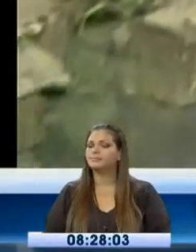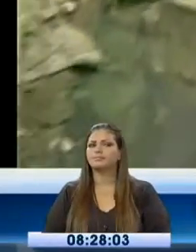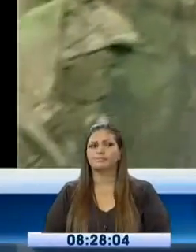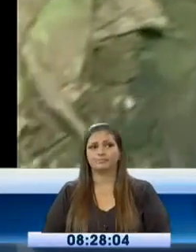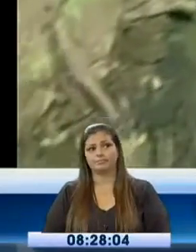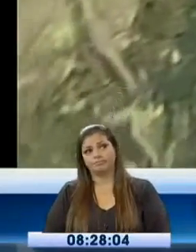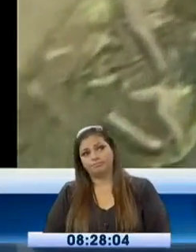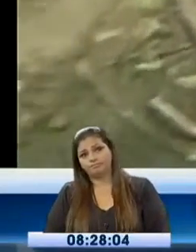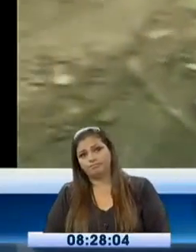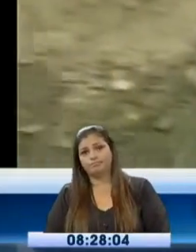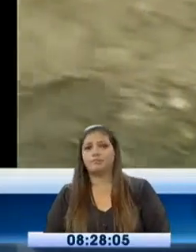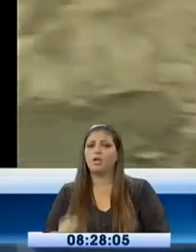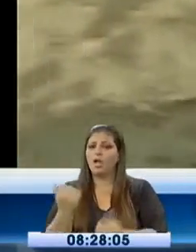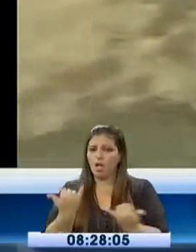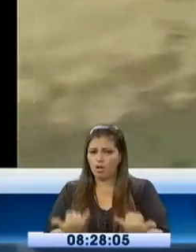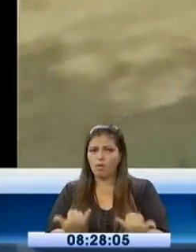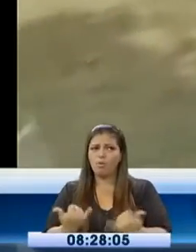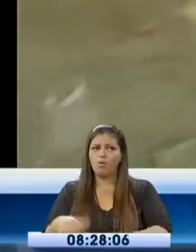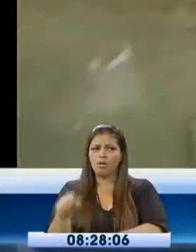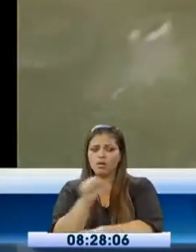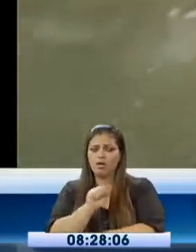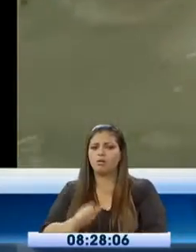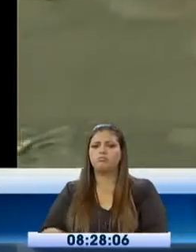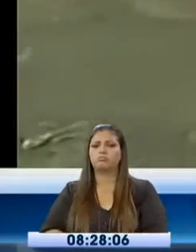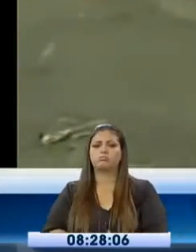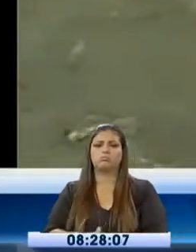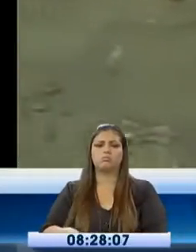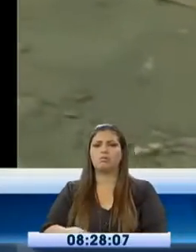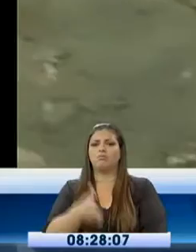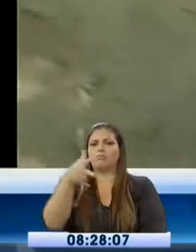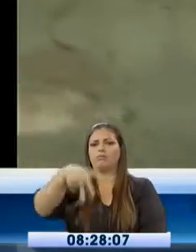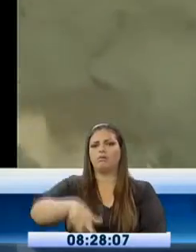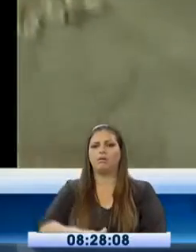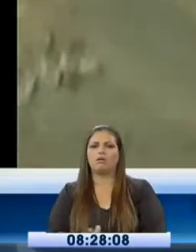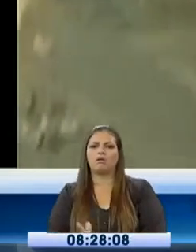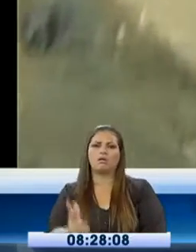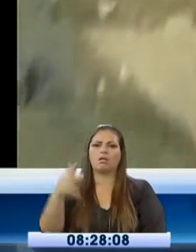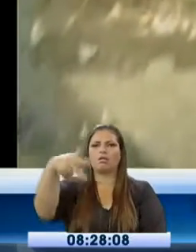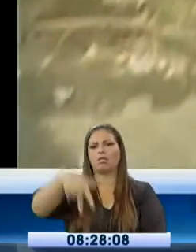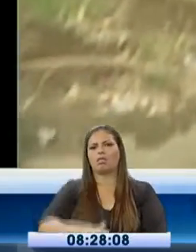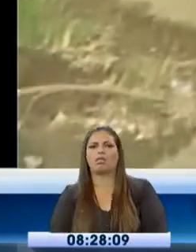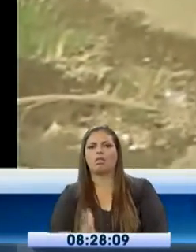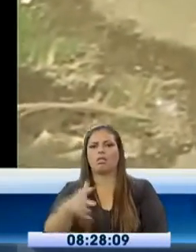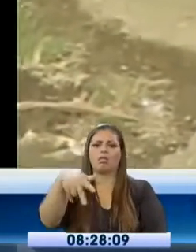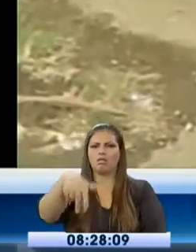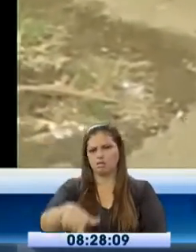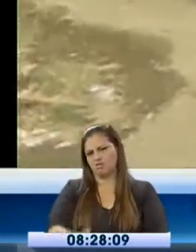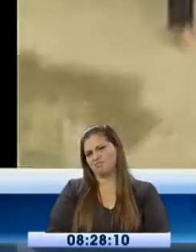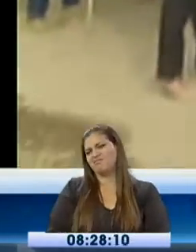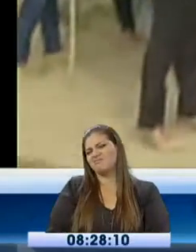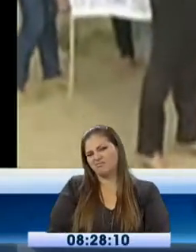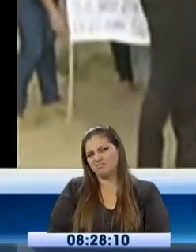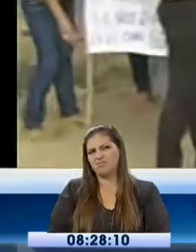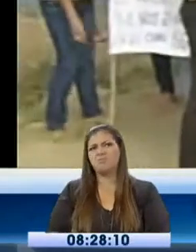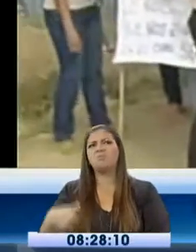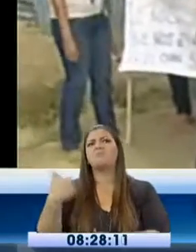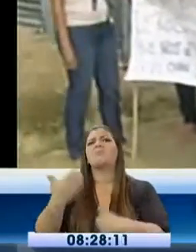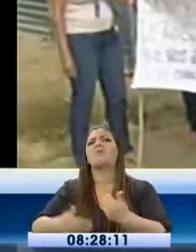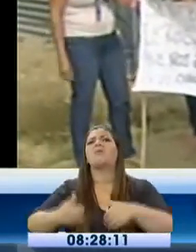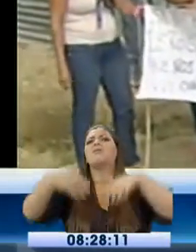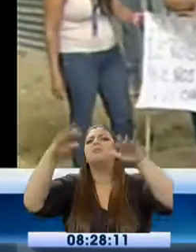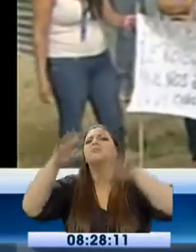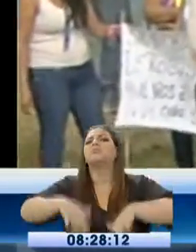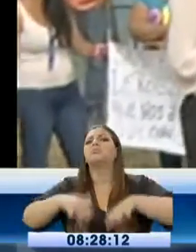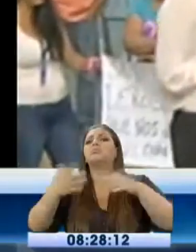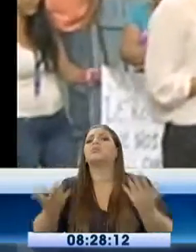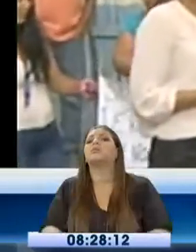niño que se nos avecina, lamentablemente aquí ya estamos tratando de conseguir canoa, porque todo aquí, como usted podrá ver, esto está totalmente feo.